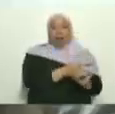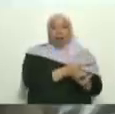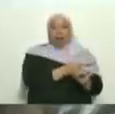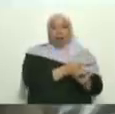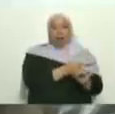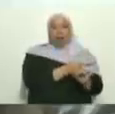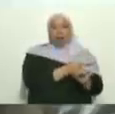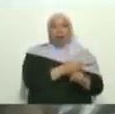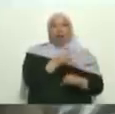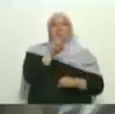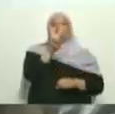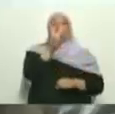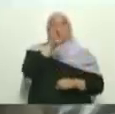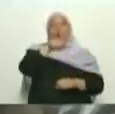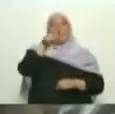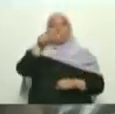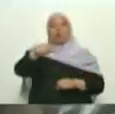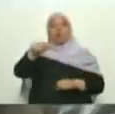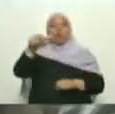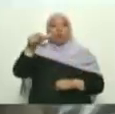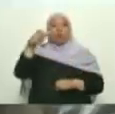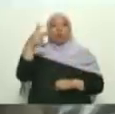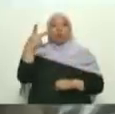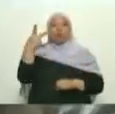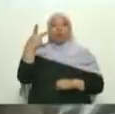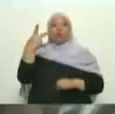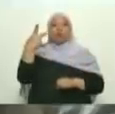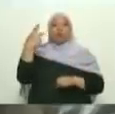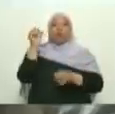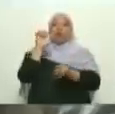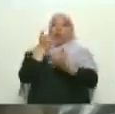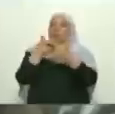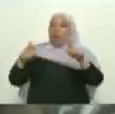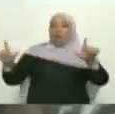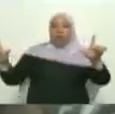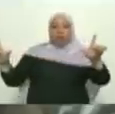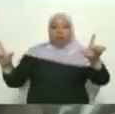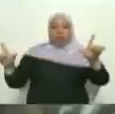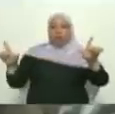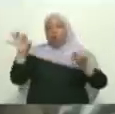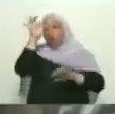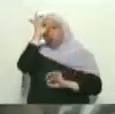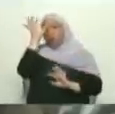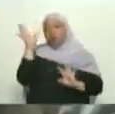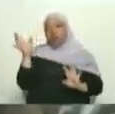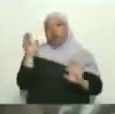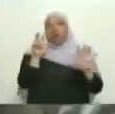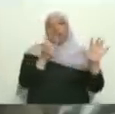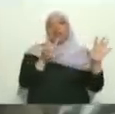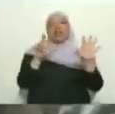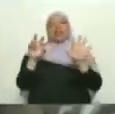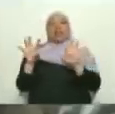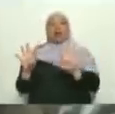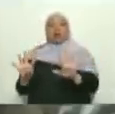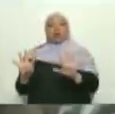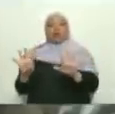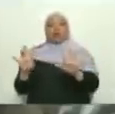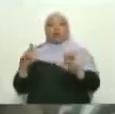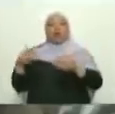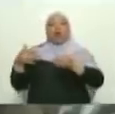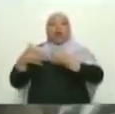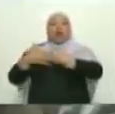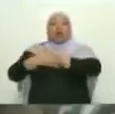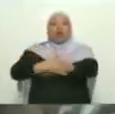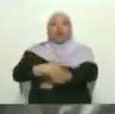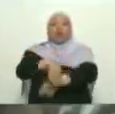2 ciudadanos de todo esto fueron indultados y 38 se encuentran prófugos de